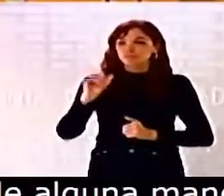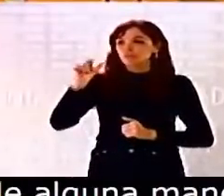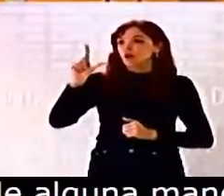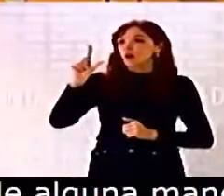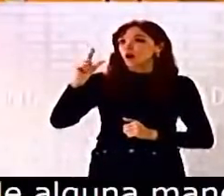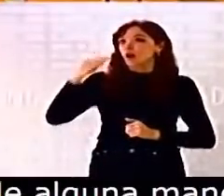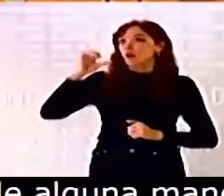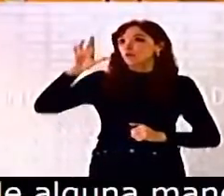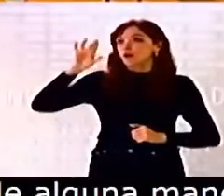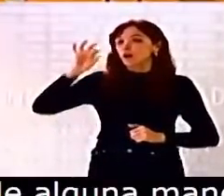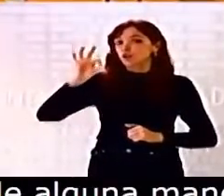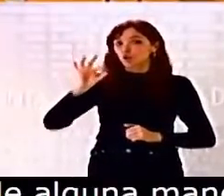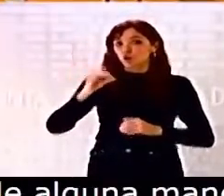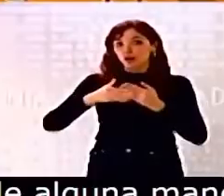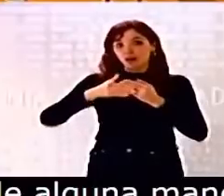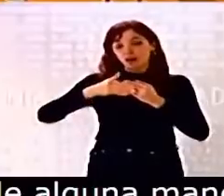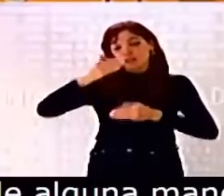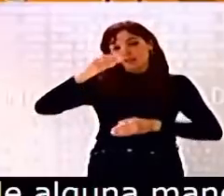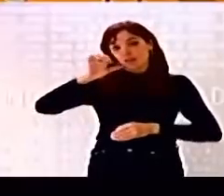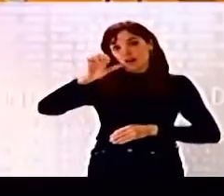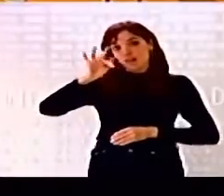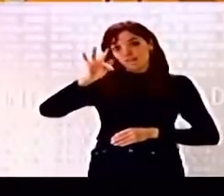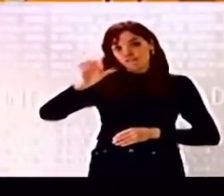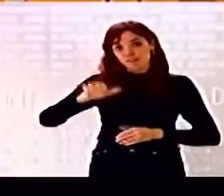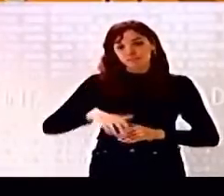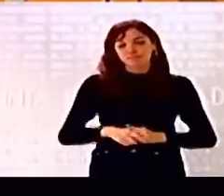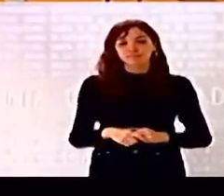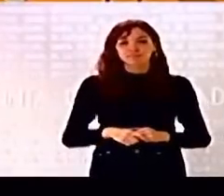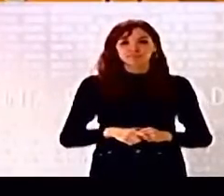Alberto Santa Cruz, de Agencia EFE.